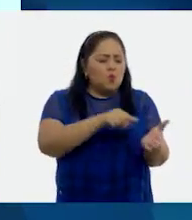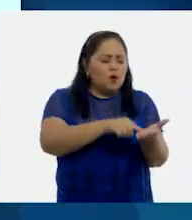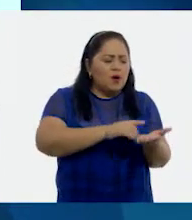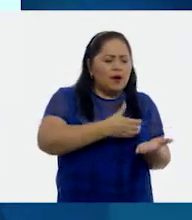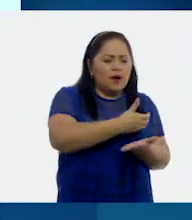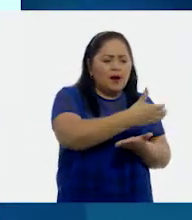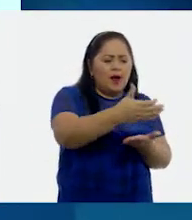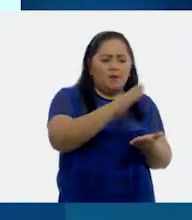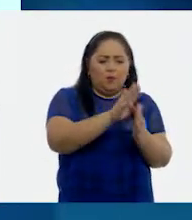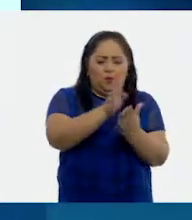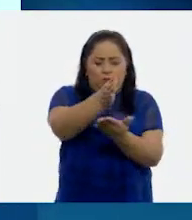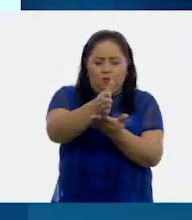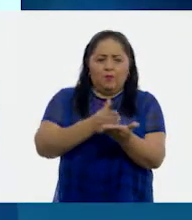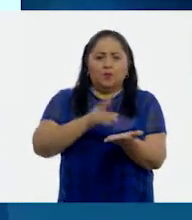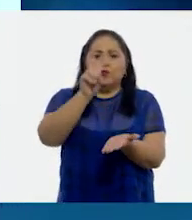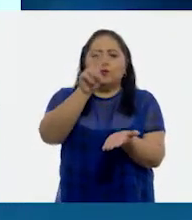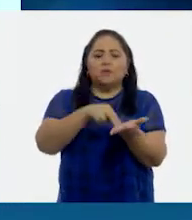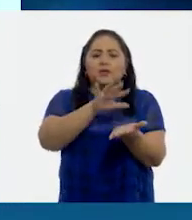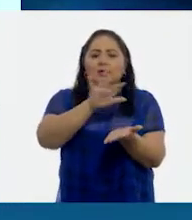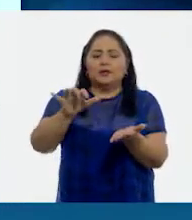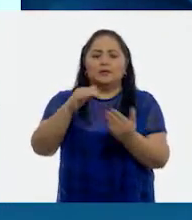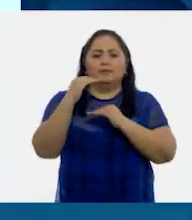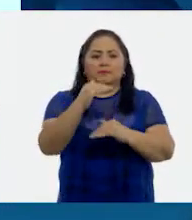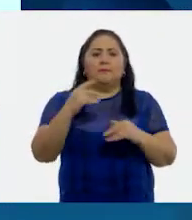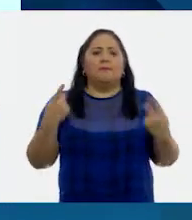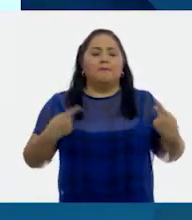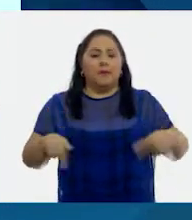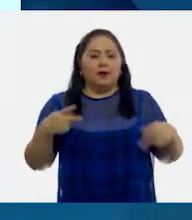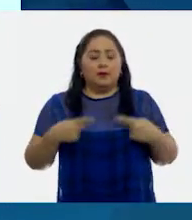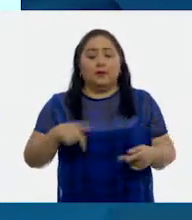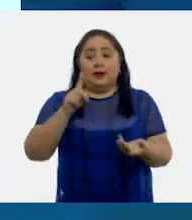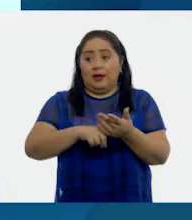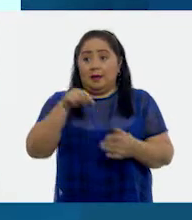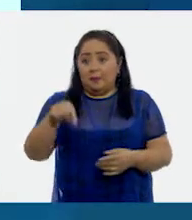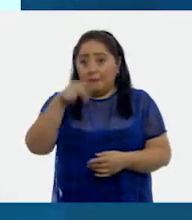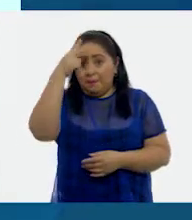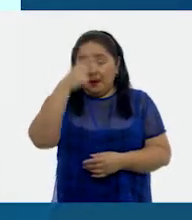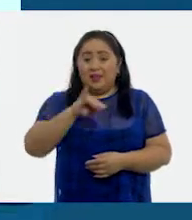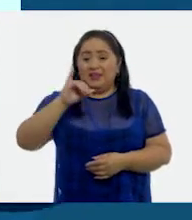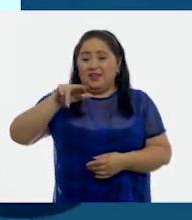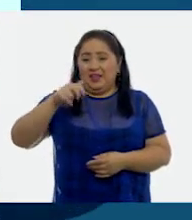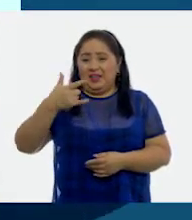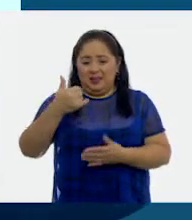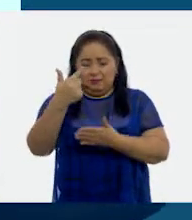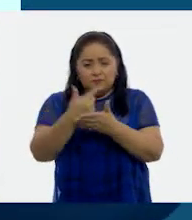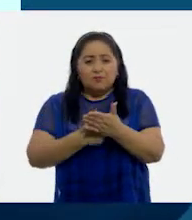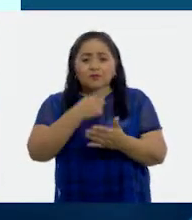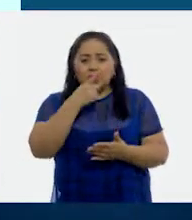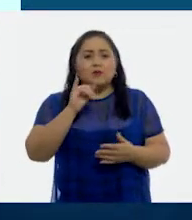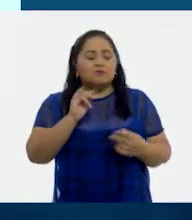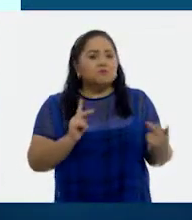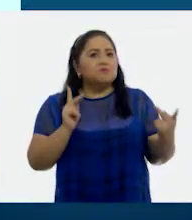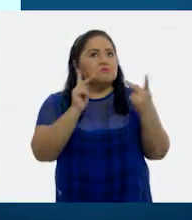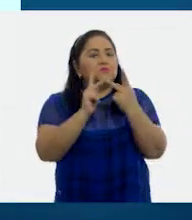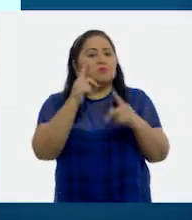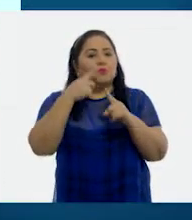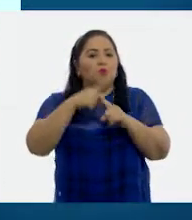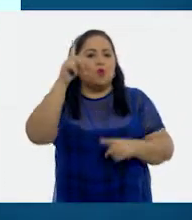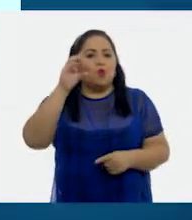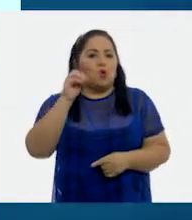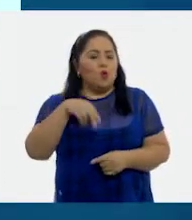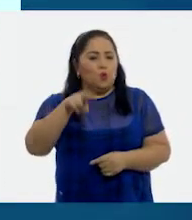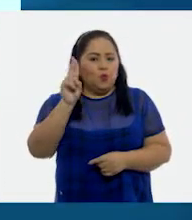urbano a partir de los 2.500 habitantes. En México, el INEGI coincide con los datos propuestos por la